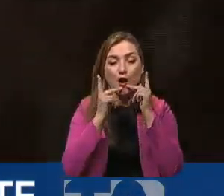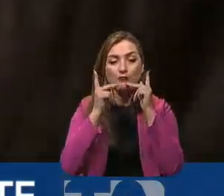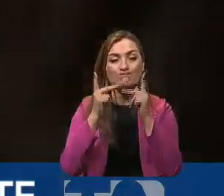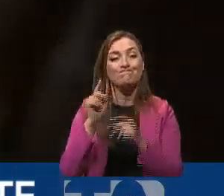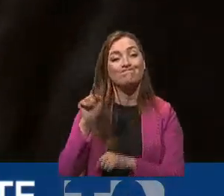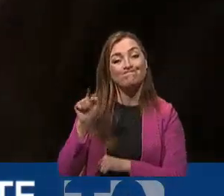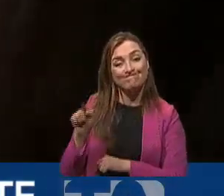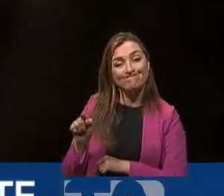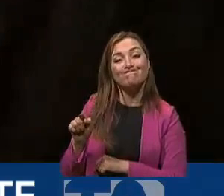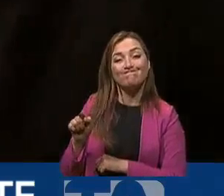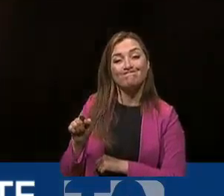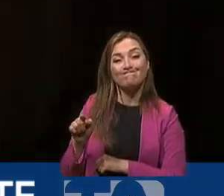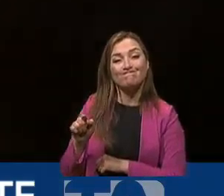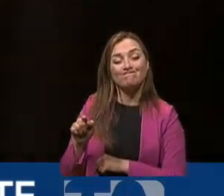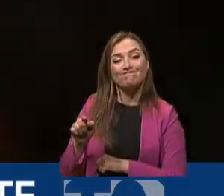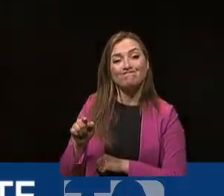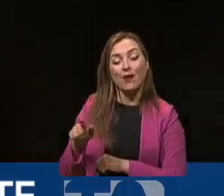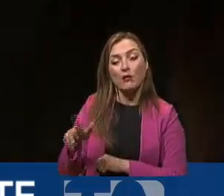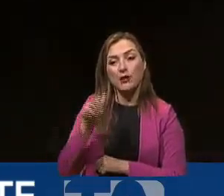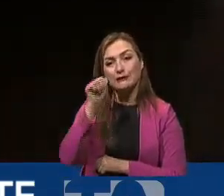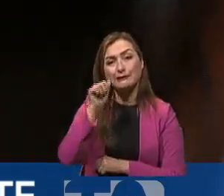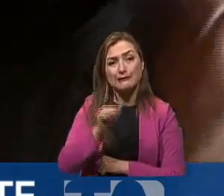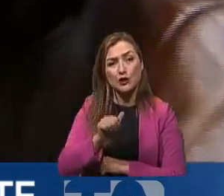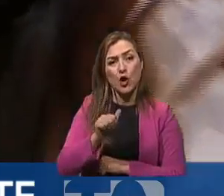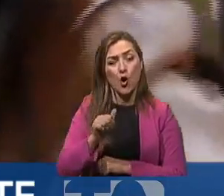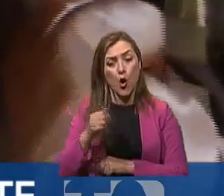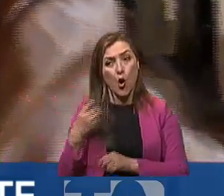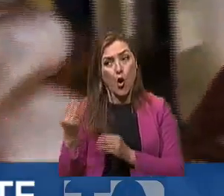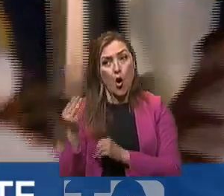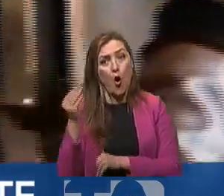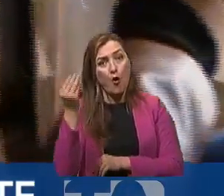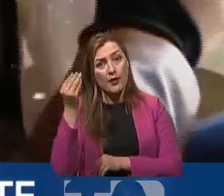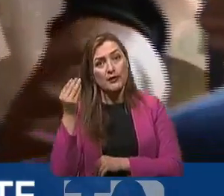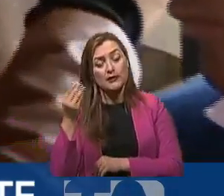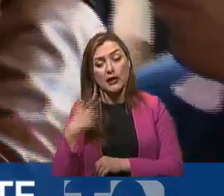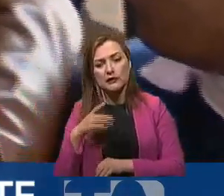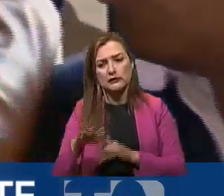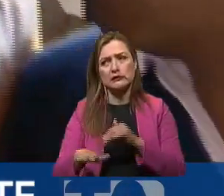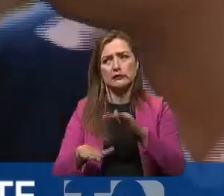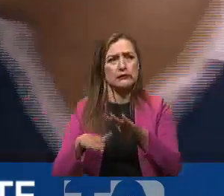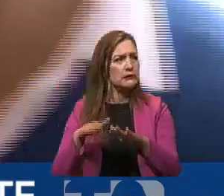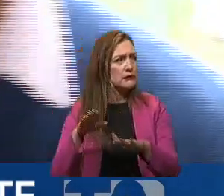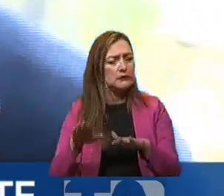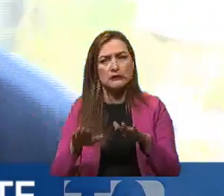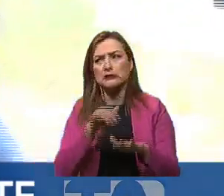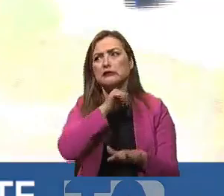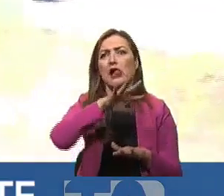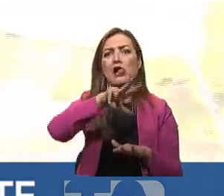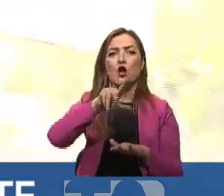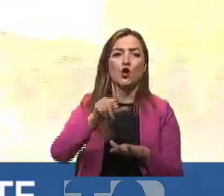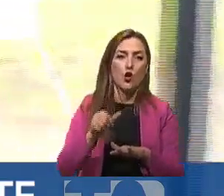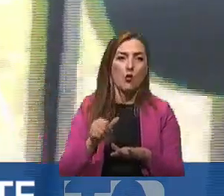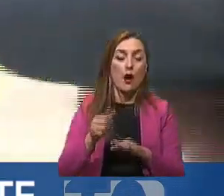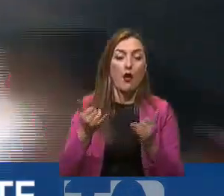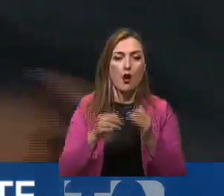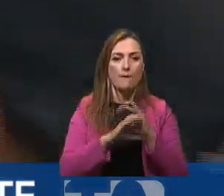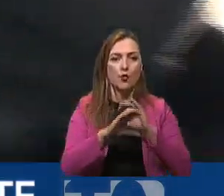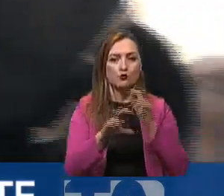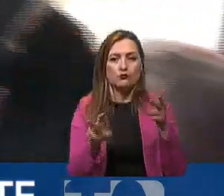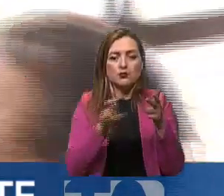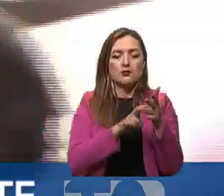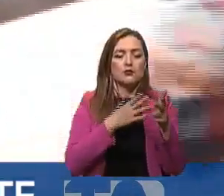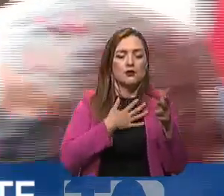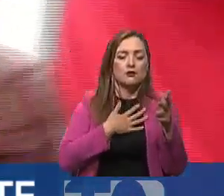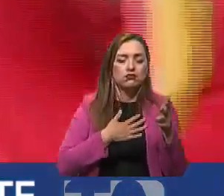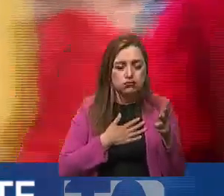público ha frenado la delincuencia, porque nuestros jóvenes ahora llegan más seguros a la casa, en nuestros adultos mayores de la misma manera, y sobre